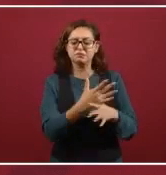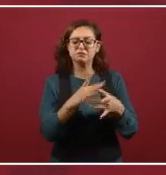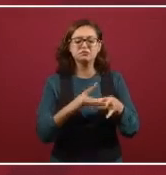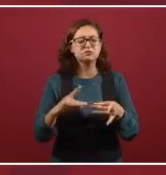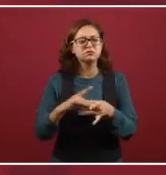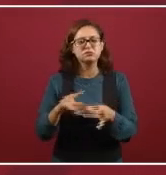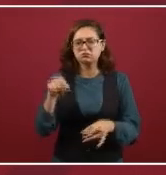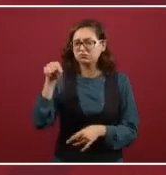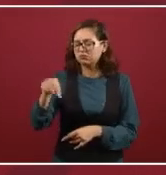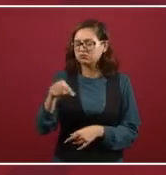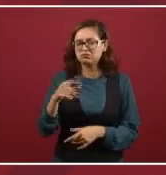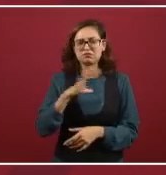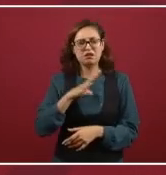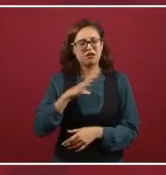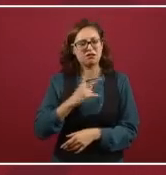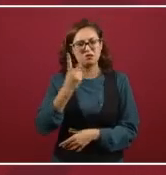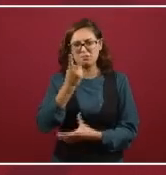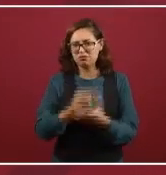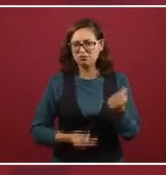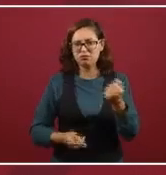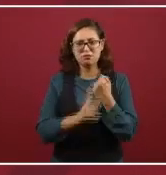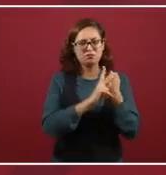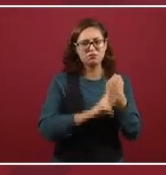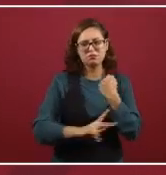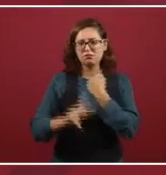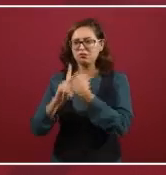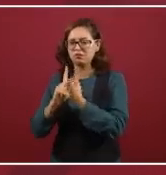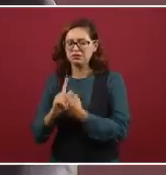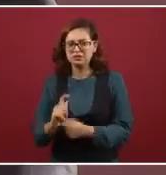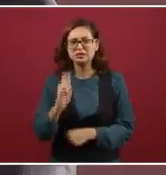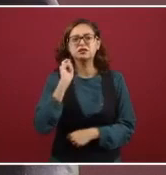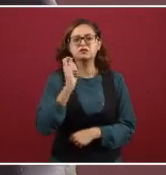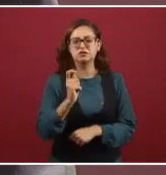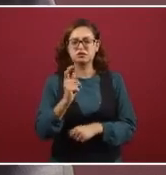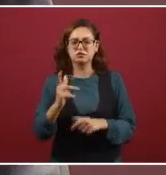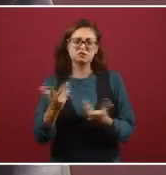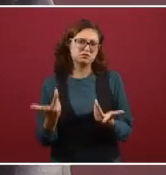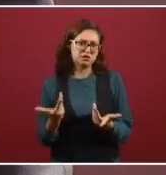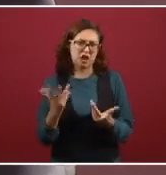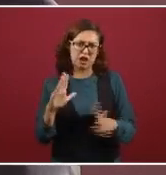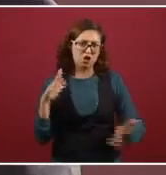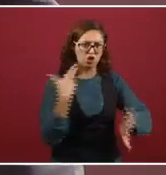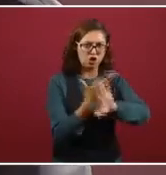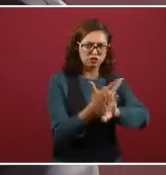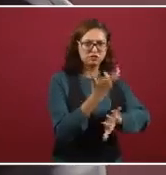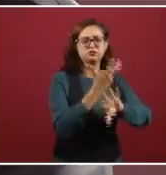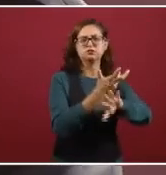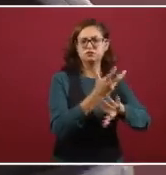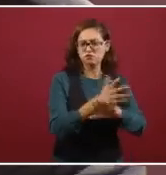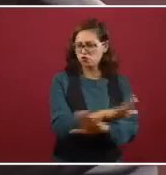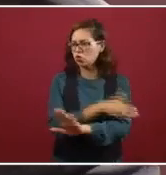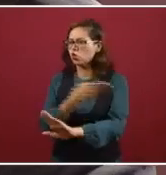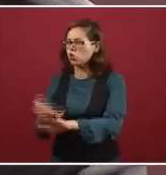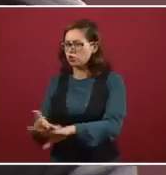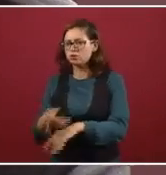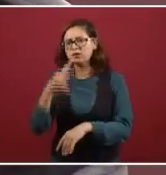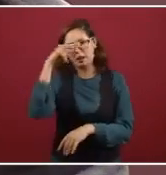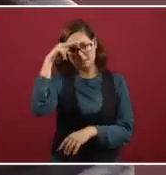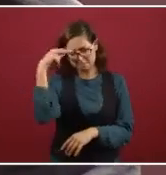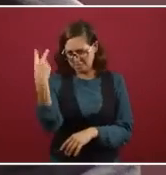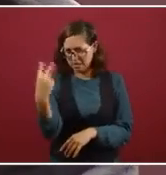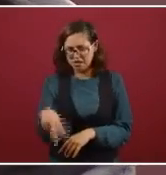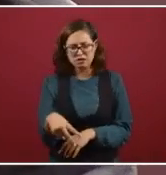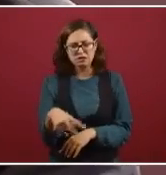binacional y por lo tanto se entiende como una agresión a una comunidad binacional. Y por lo tanto es